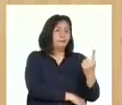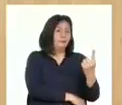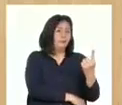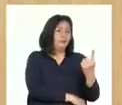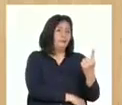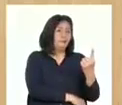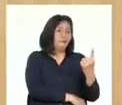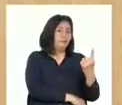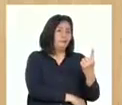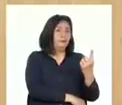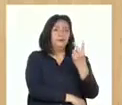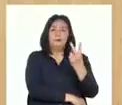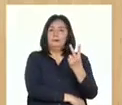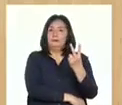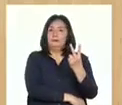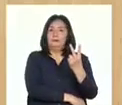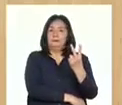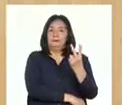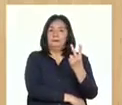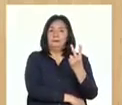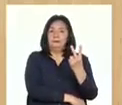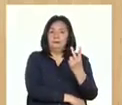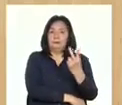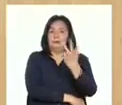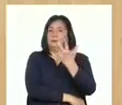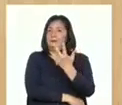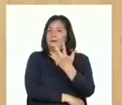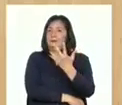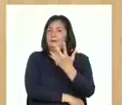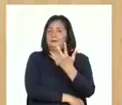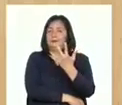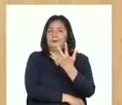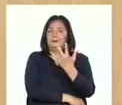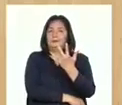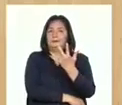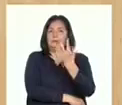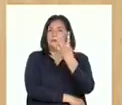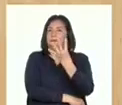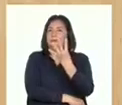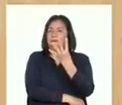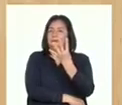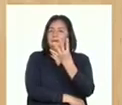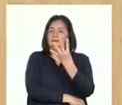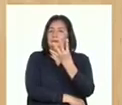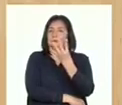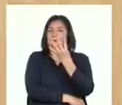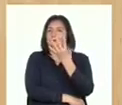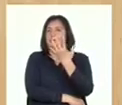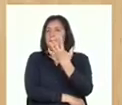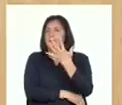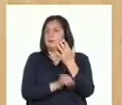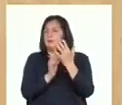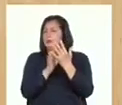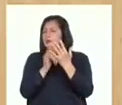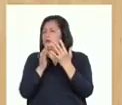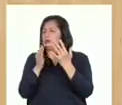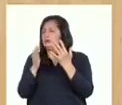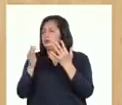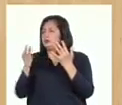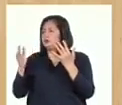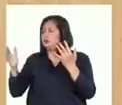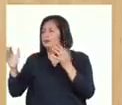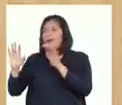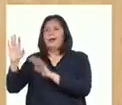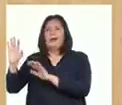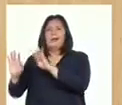1, 2, 3, 4 y así hasta que llegamos